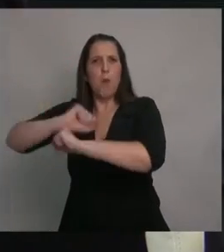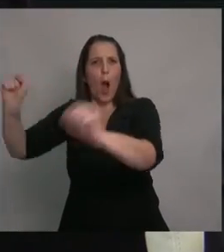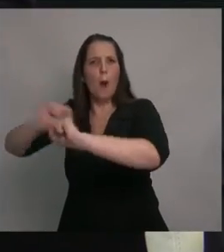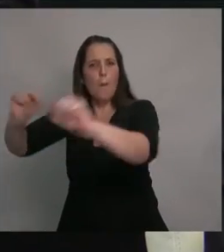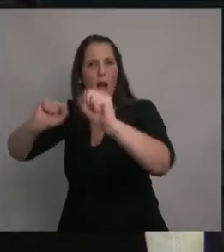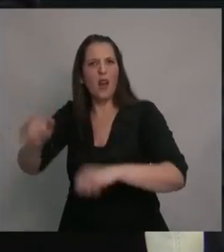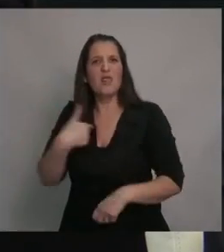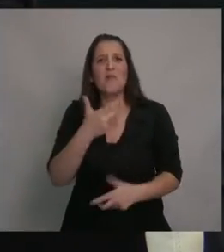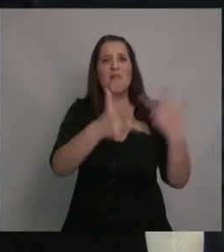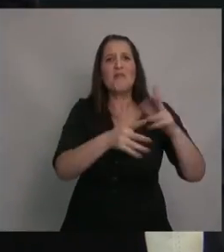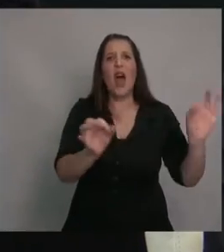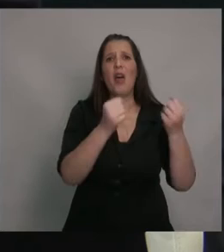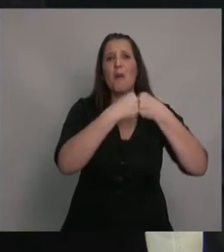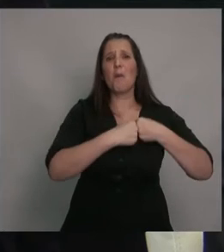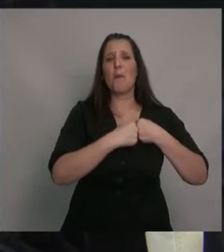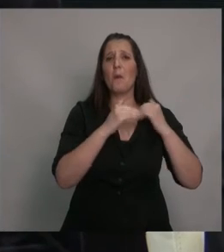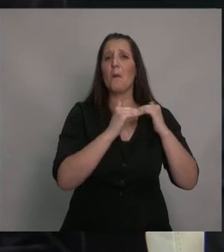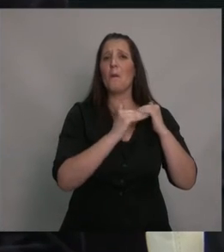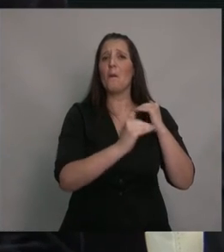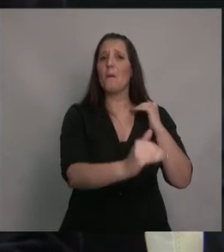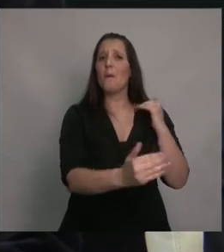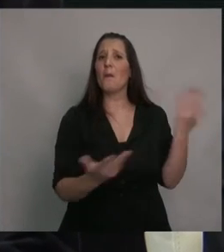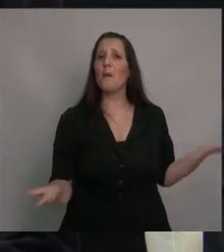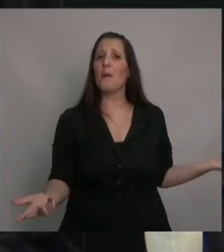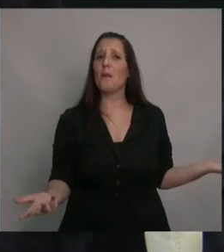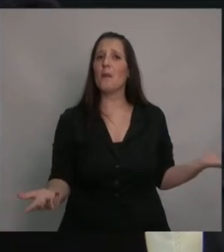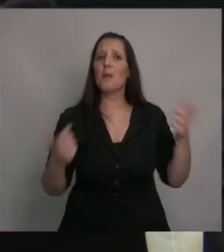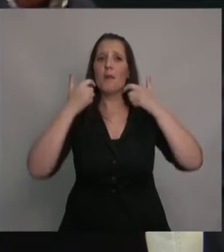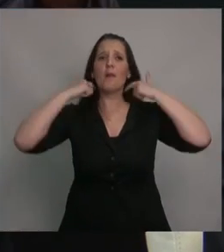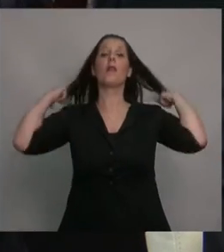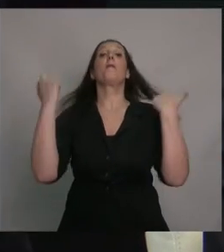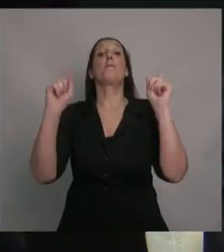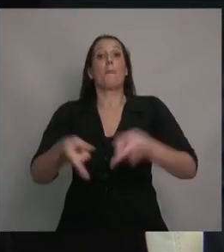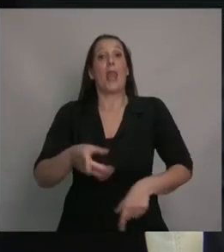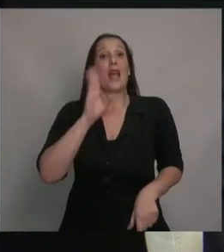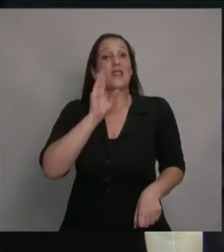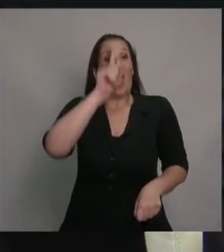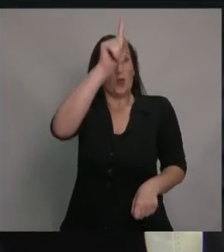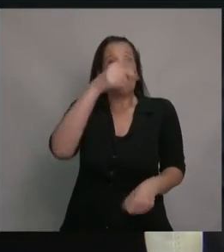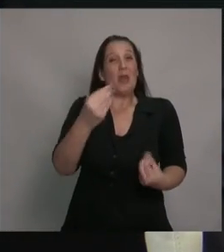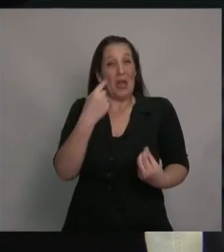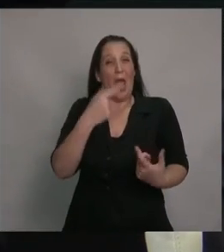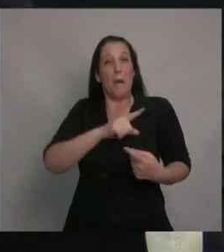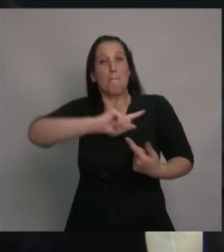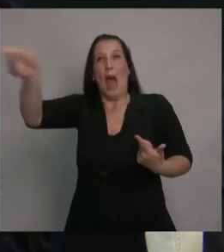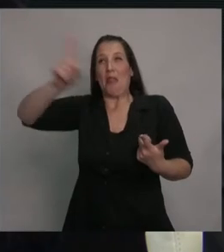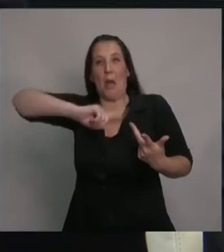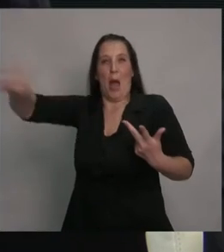Producto de ese doble rasero, un país como Estados Unidos que envía tropas al lejano